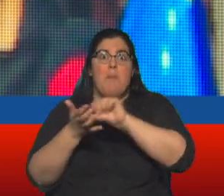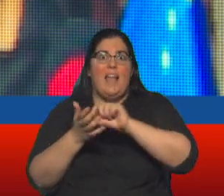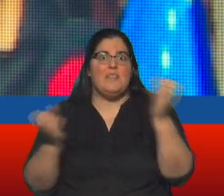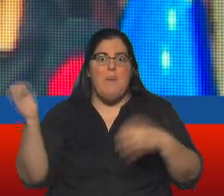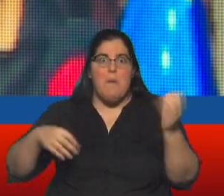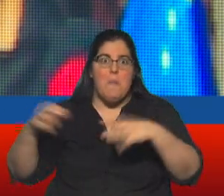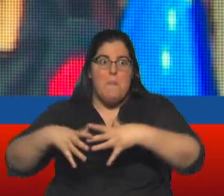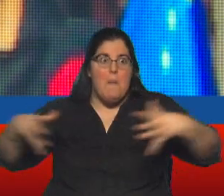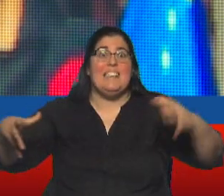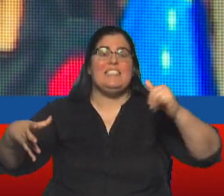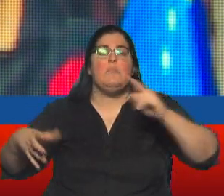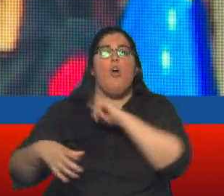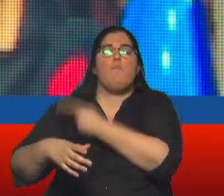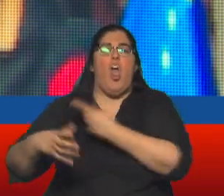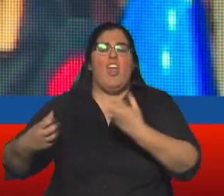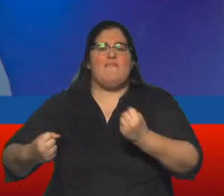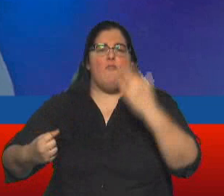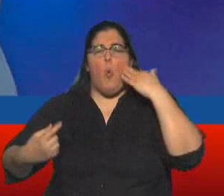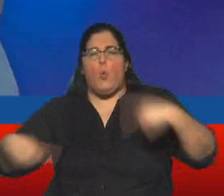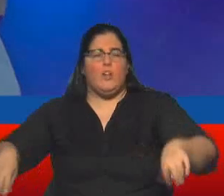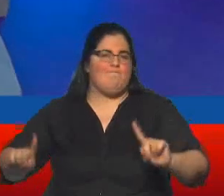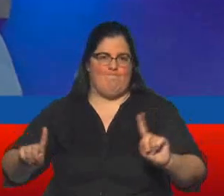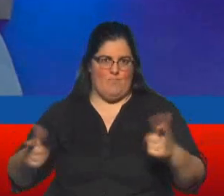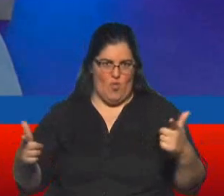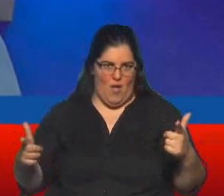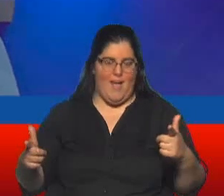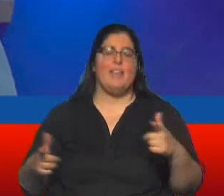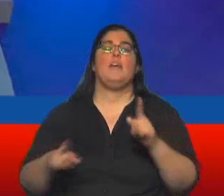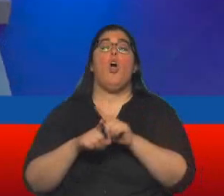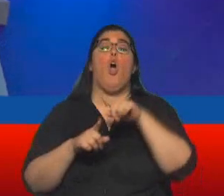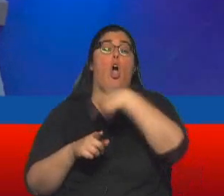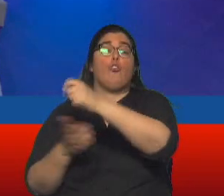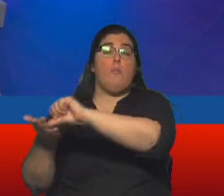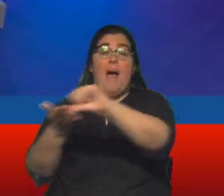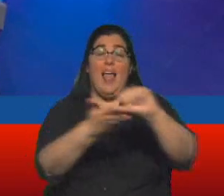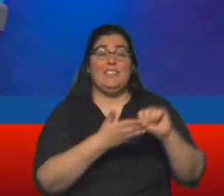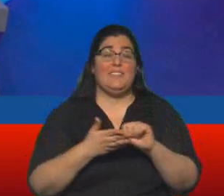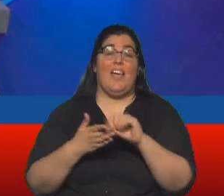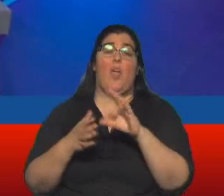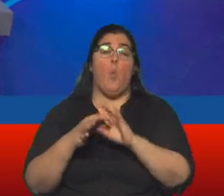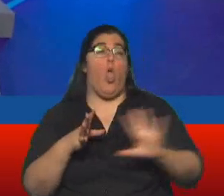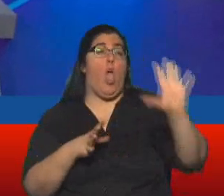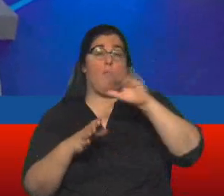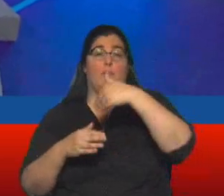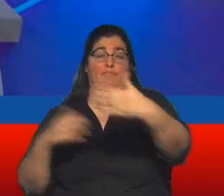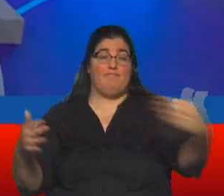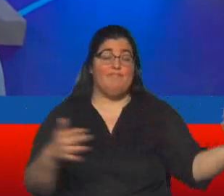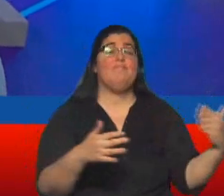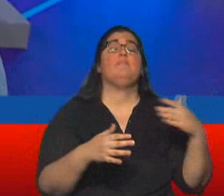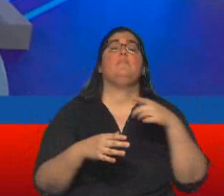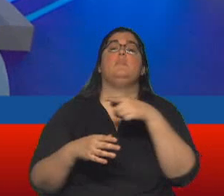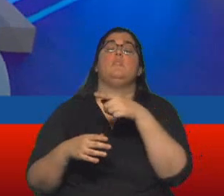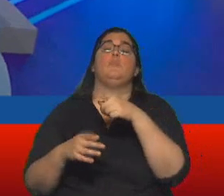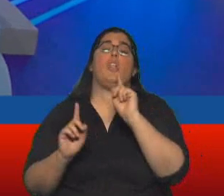les pasa con estos países de la europeriferia, ¿no? De la periferia de la Unión Europea. Veíamos recién el caso de Polonia, pero podríamos extender también